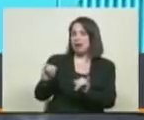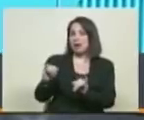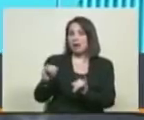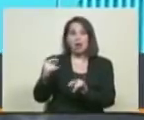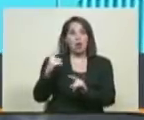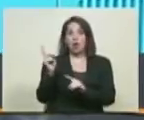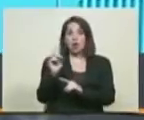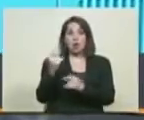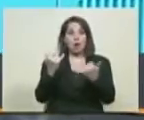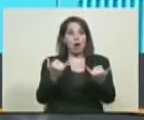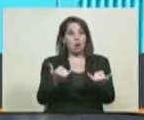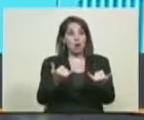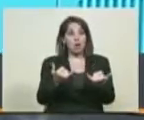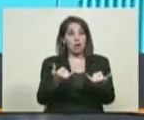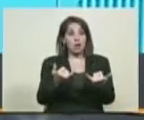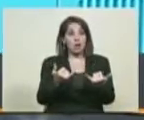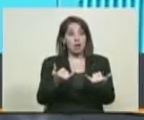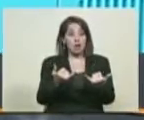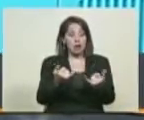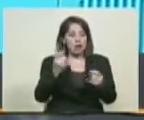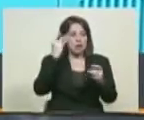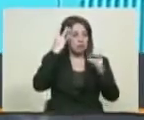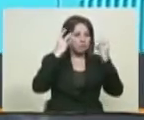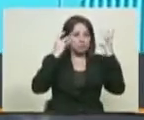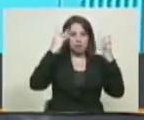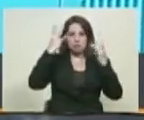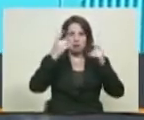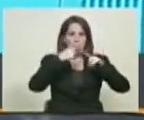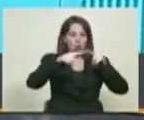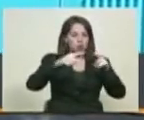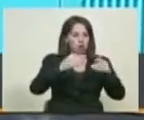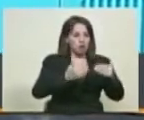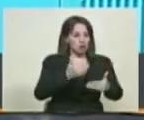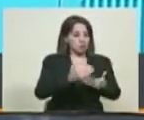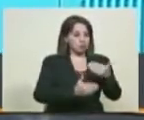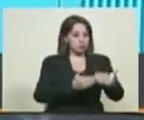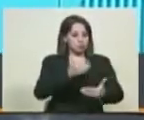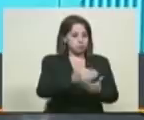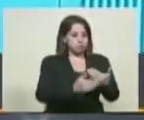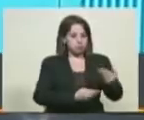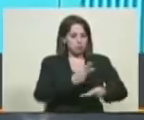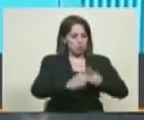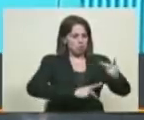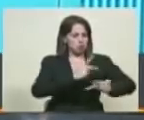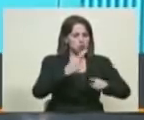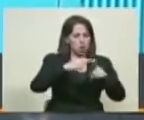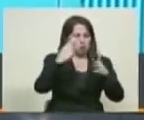el petrodólar. Y mientras el petrodólar entre, compadre, la cabeza no funciona.